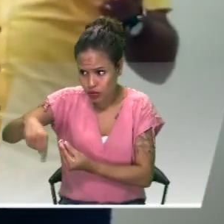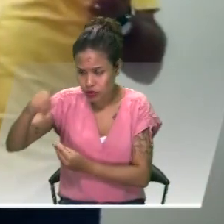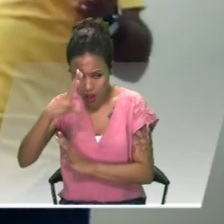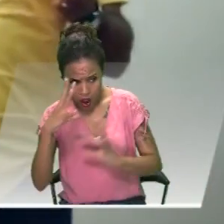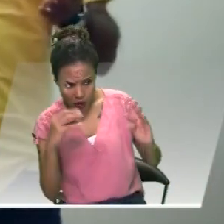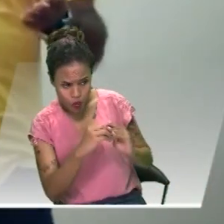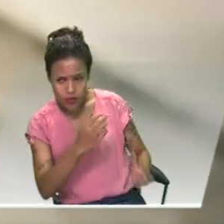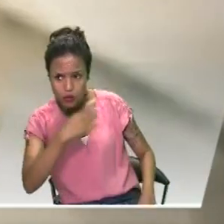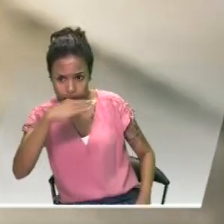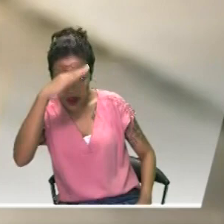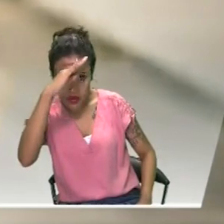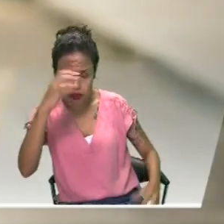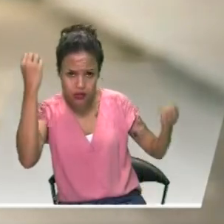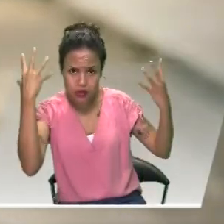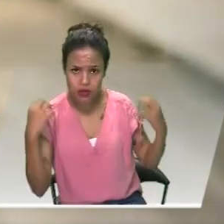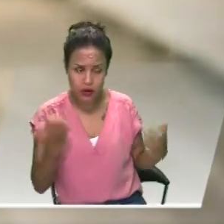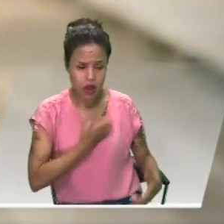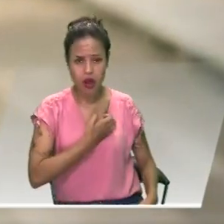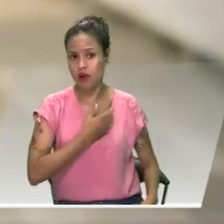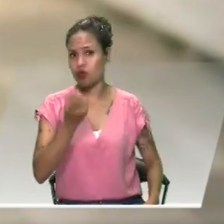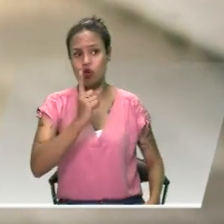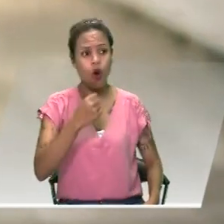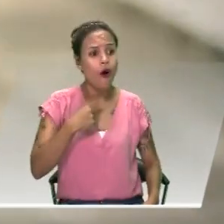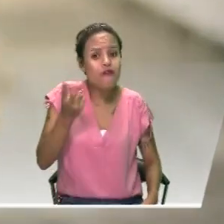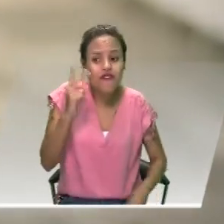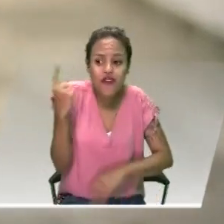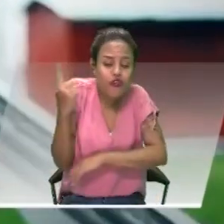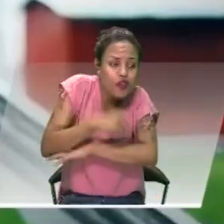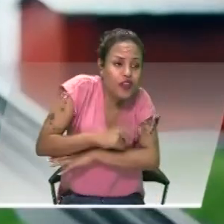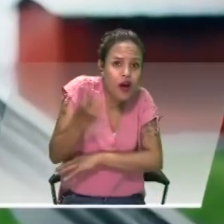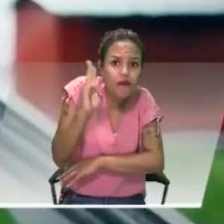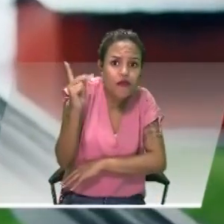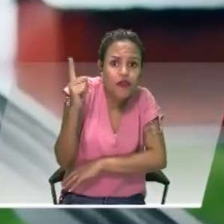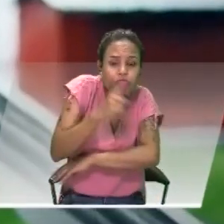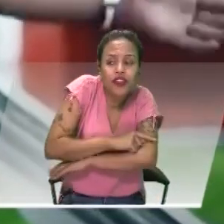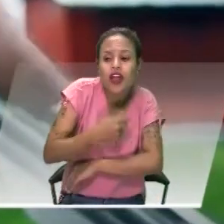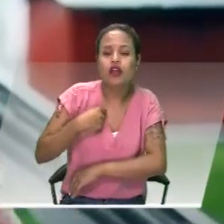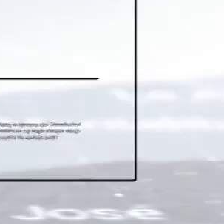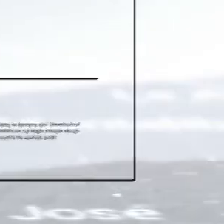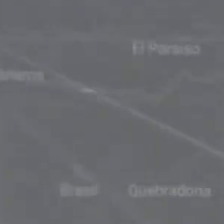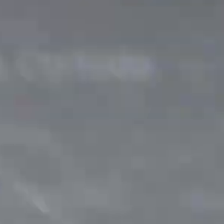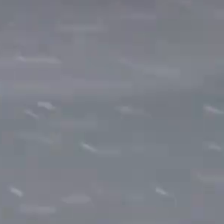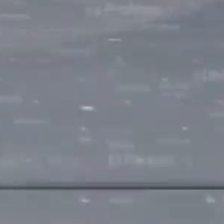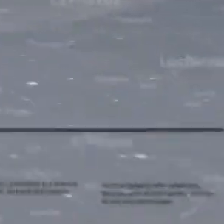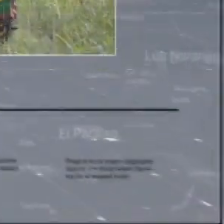diferente a la que tendré el mismo día con la empresa Sírvalo Pues en la Macarena.